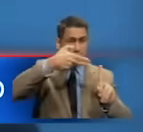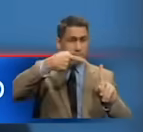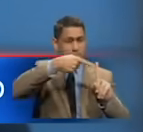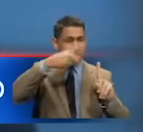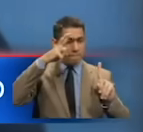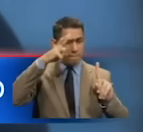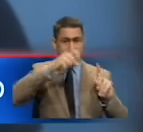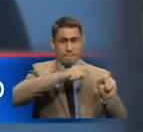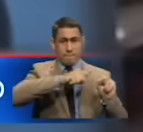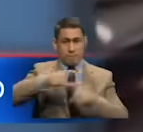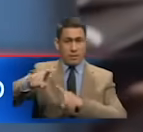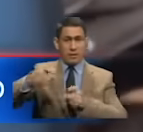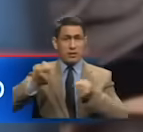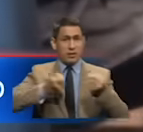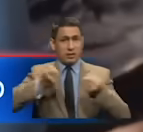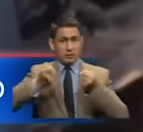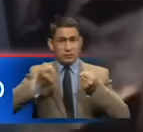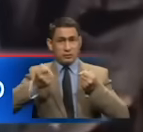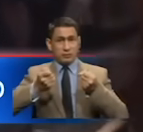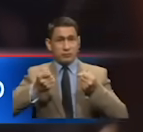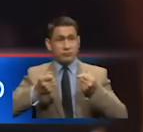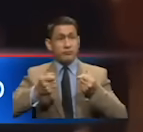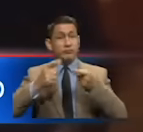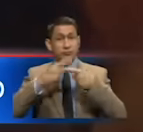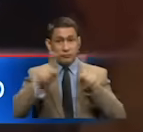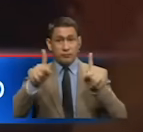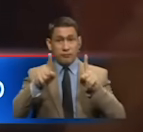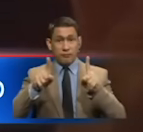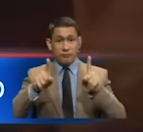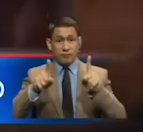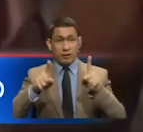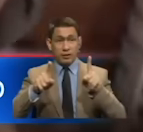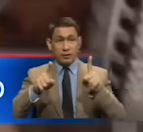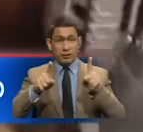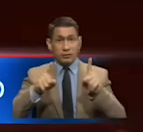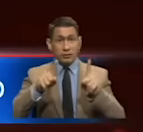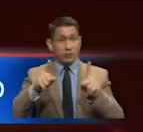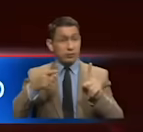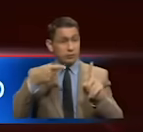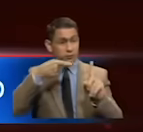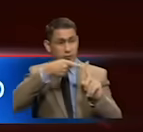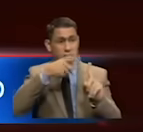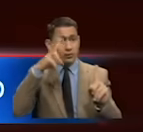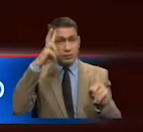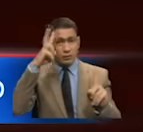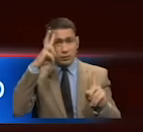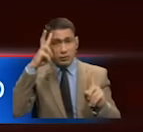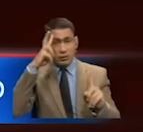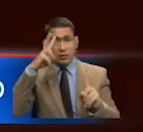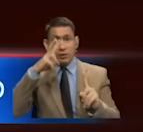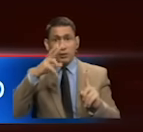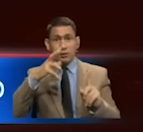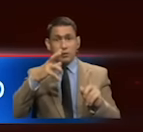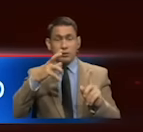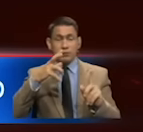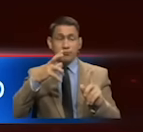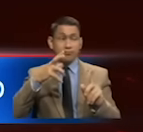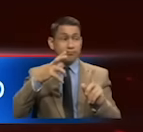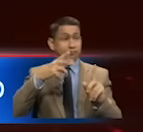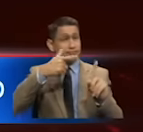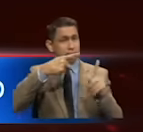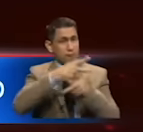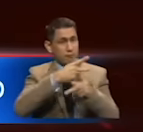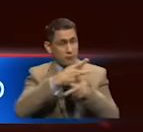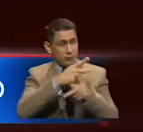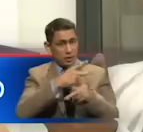Armas de fuego, municiones y otras evidencias se encontraron en el domicilio allanado. El aprehendido estaría vinculado también con otros delitos. Estaría operando en el sector